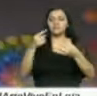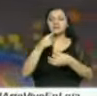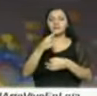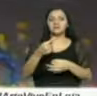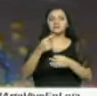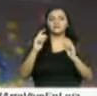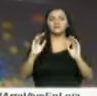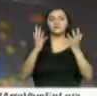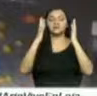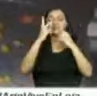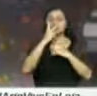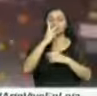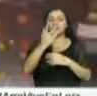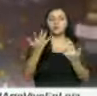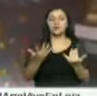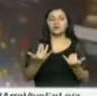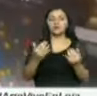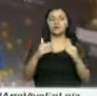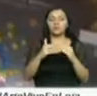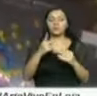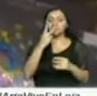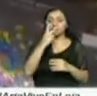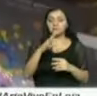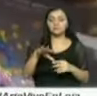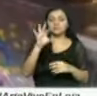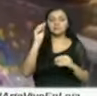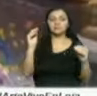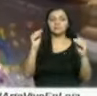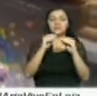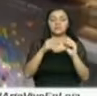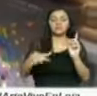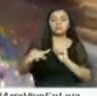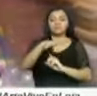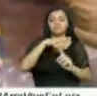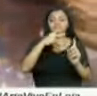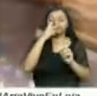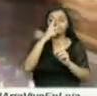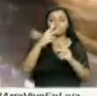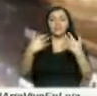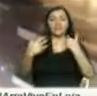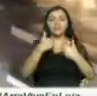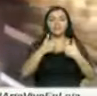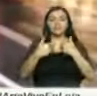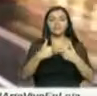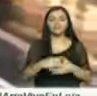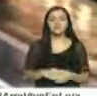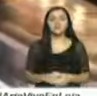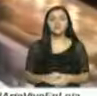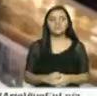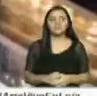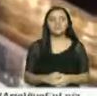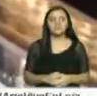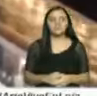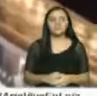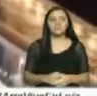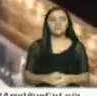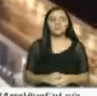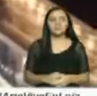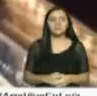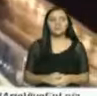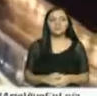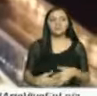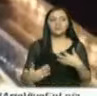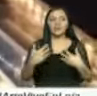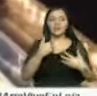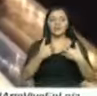Festival de Loja será también una gran ventana de obras artísticas de las artes vivas del Ecuador y